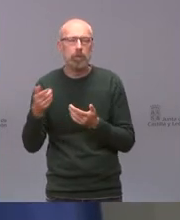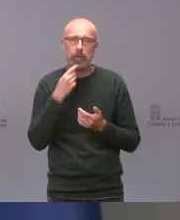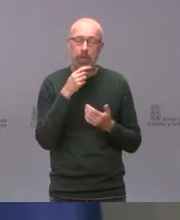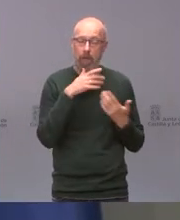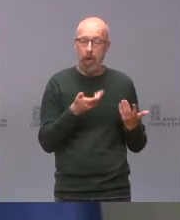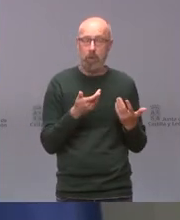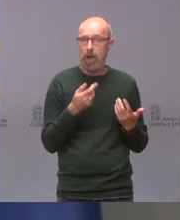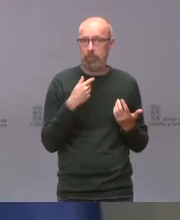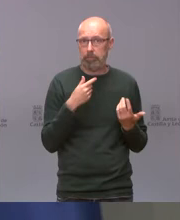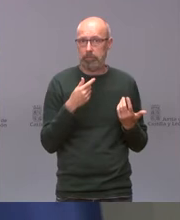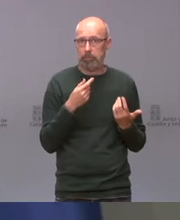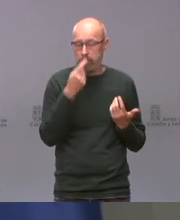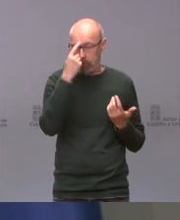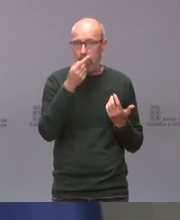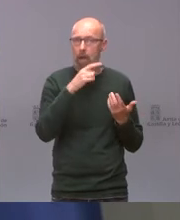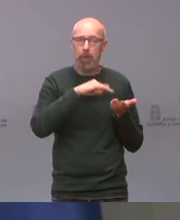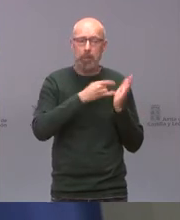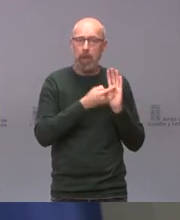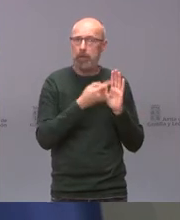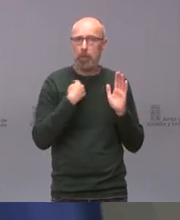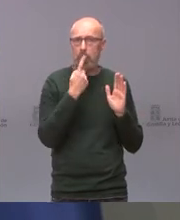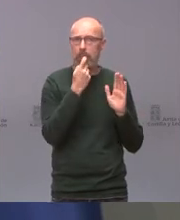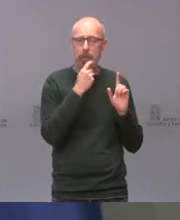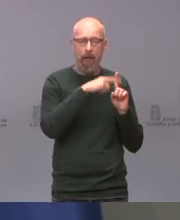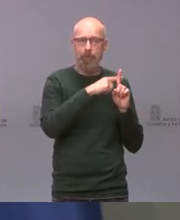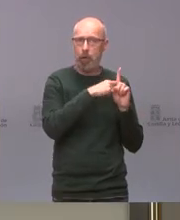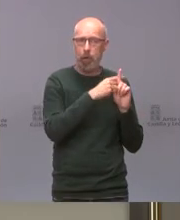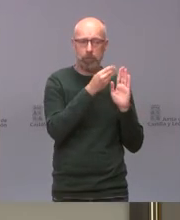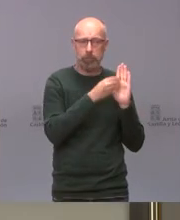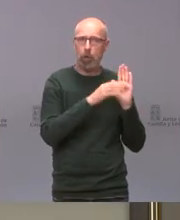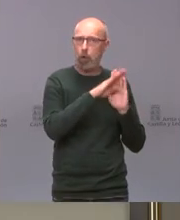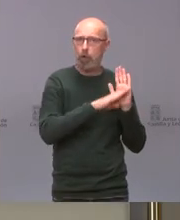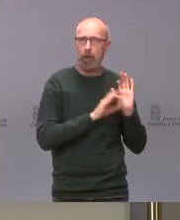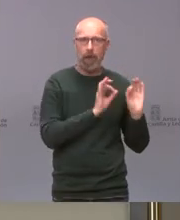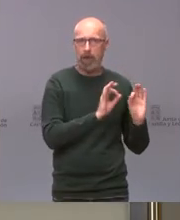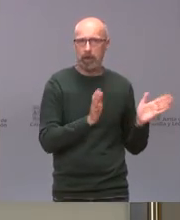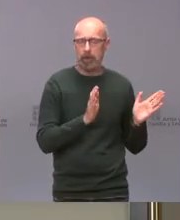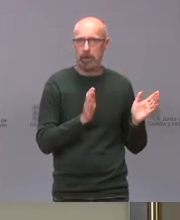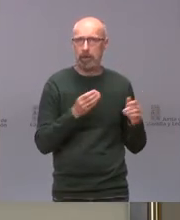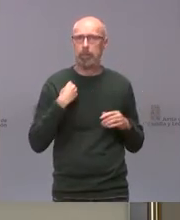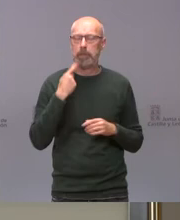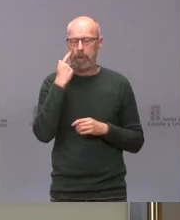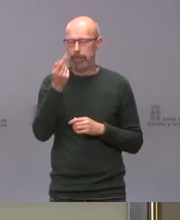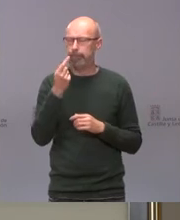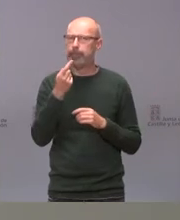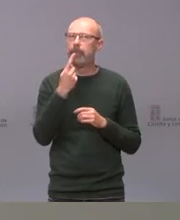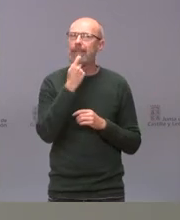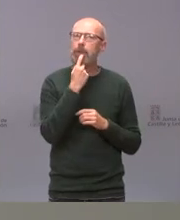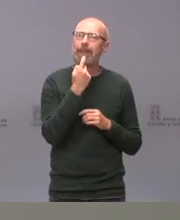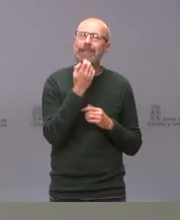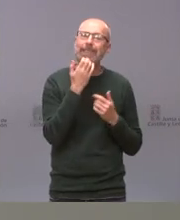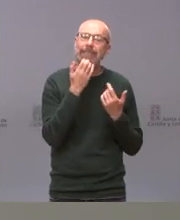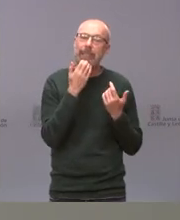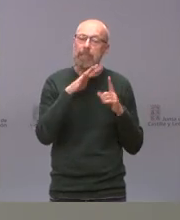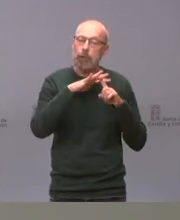abrir, insisto, como está previsto en el propio semáforo. A ver, el semáforo, el ocio nocturno, determina clarísimamente que mientras no esté